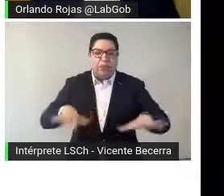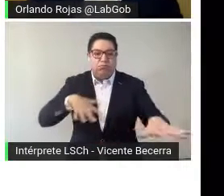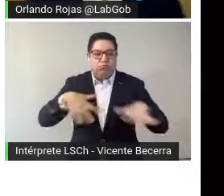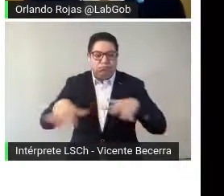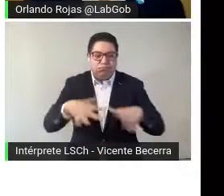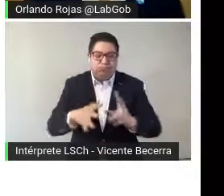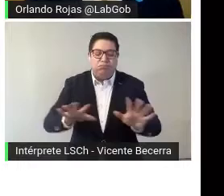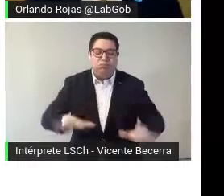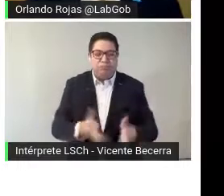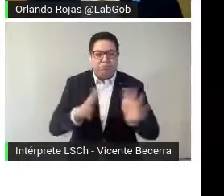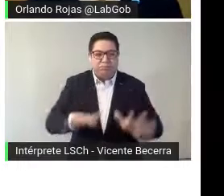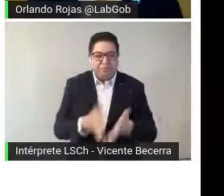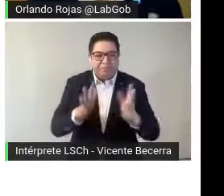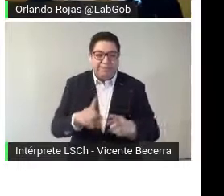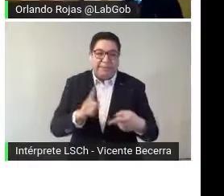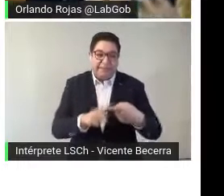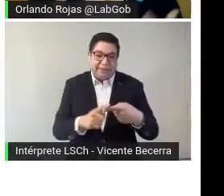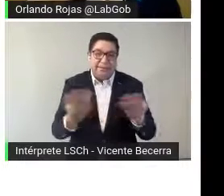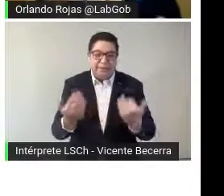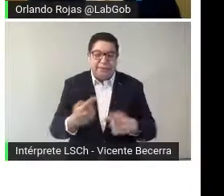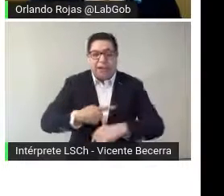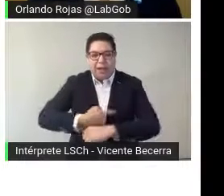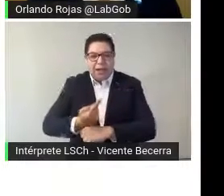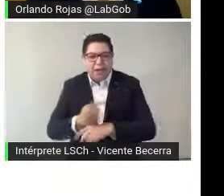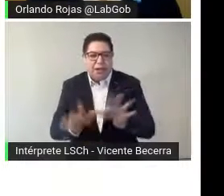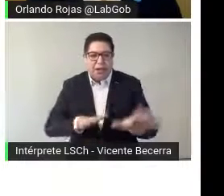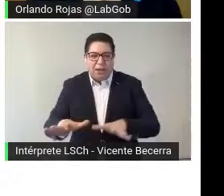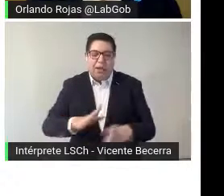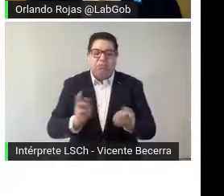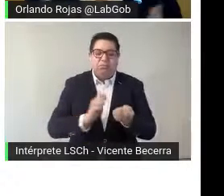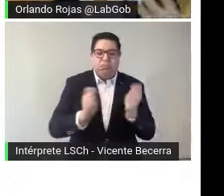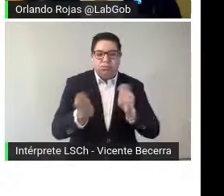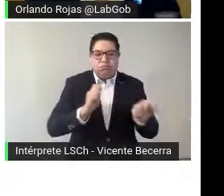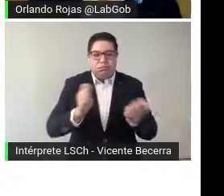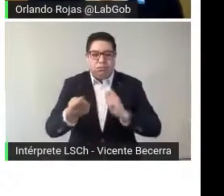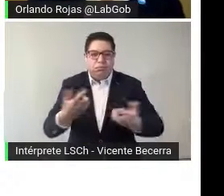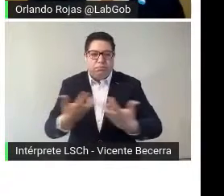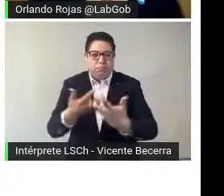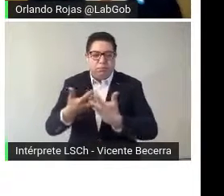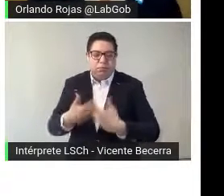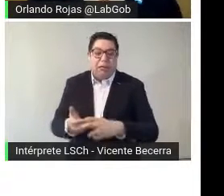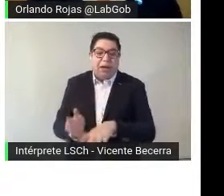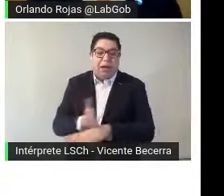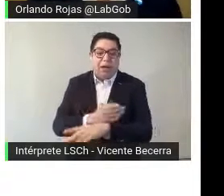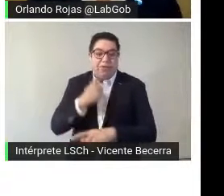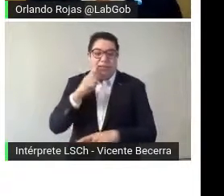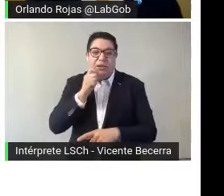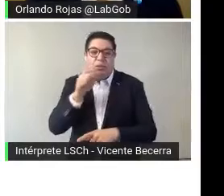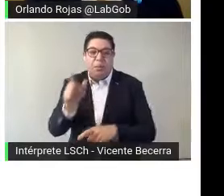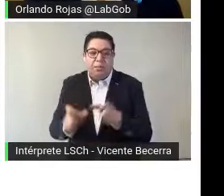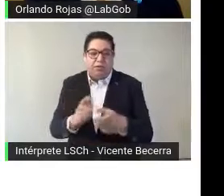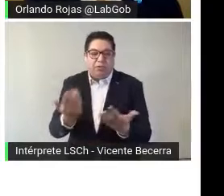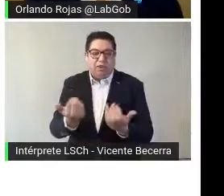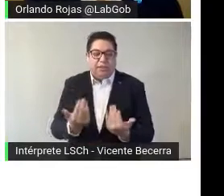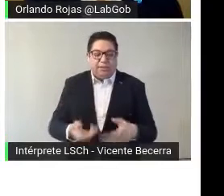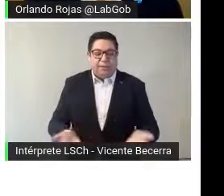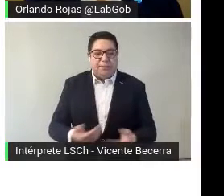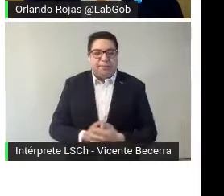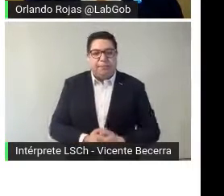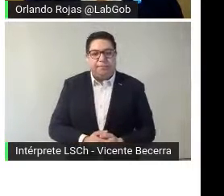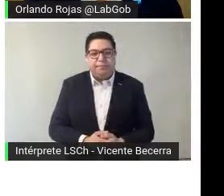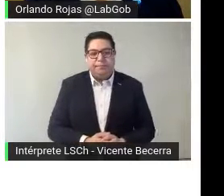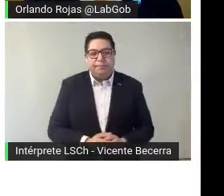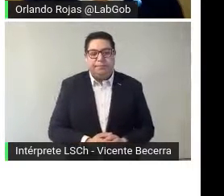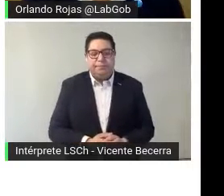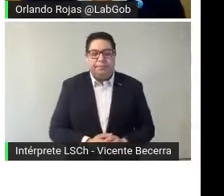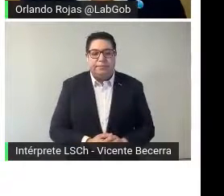proactivo, ¿cierto? Agilidad, fondo, adaptarse, adelantarse a los desafíos que tienen las personas, ¿no?